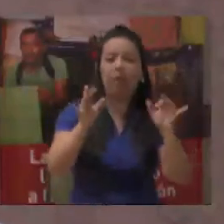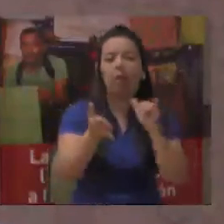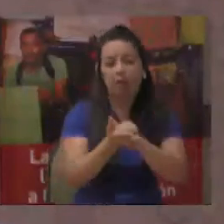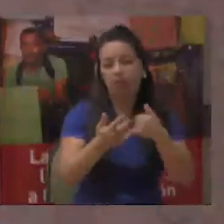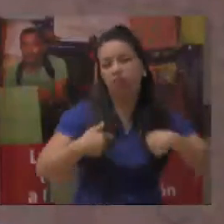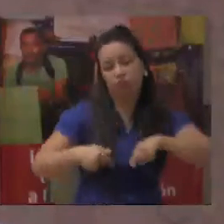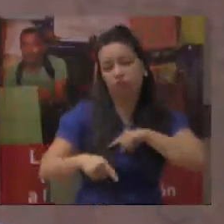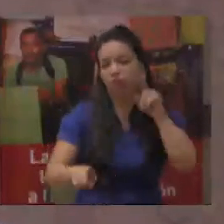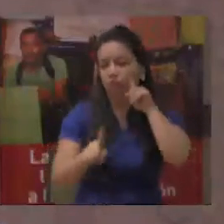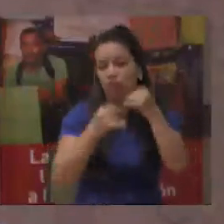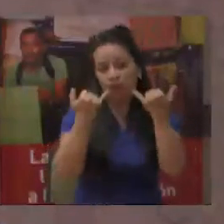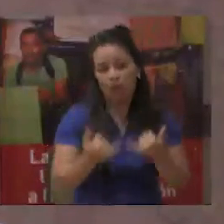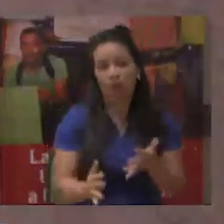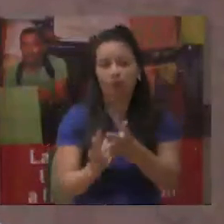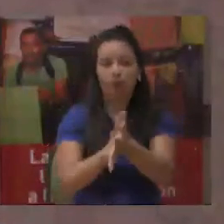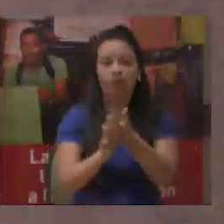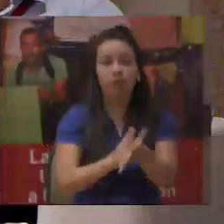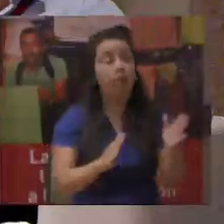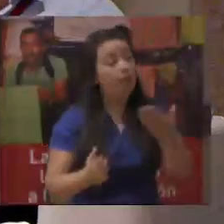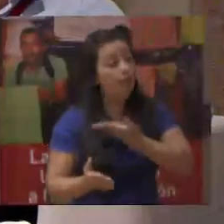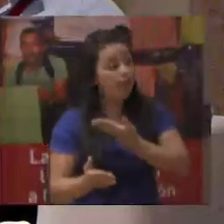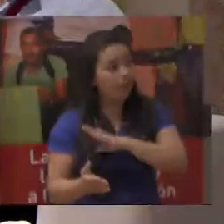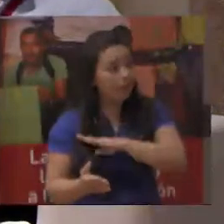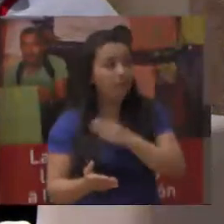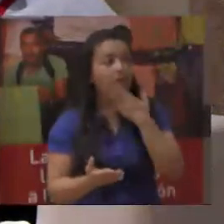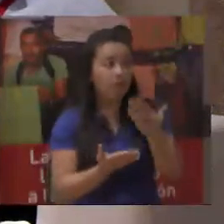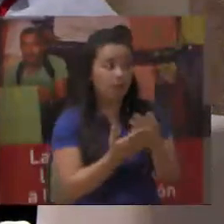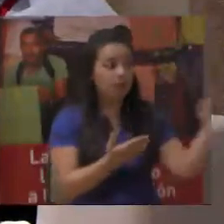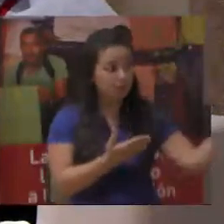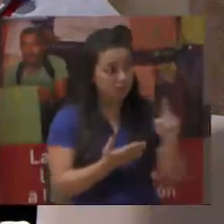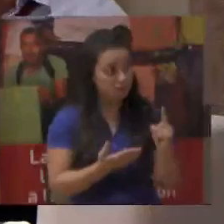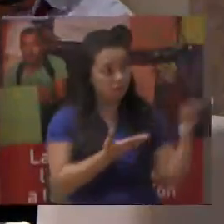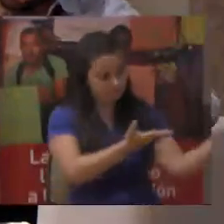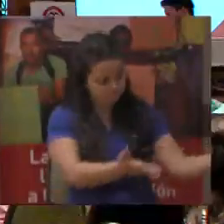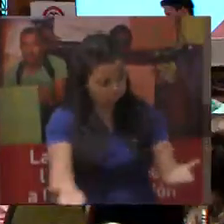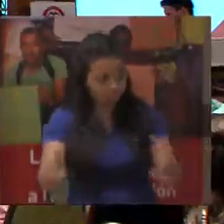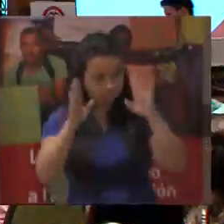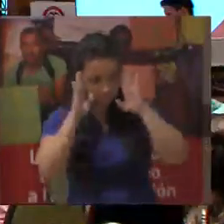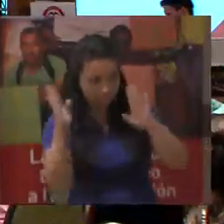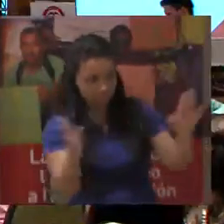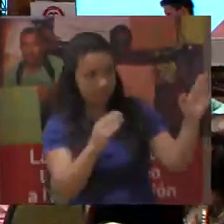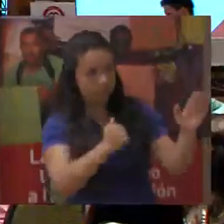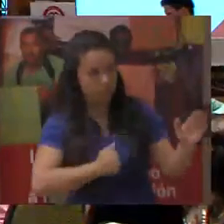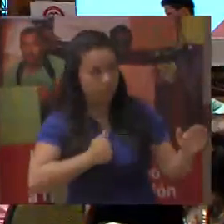que, alcalde, el escenario es suyo y nuevamente mil gracias.